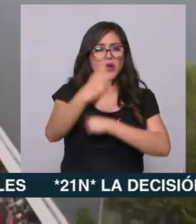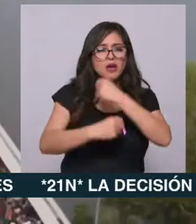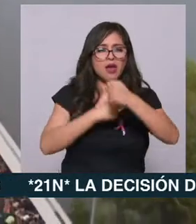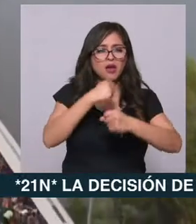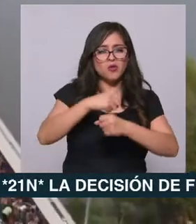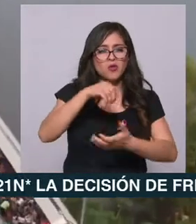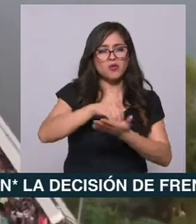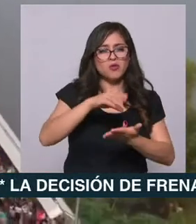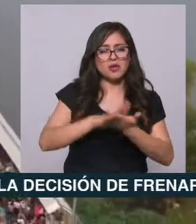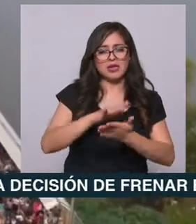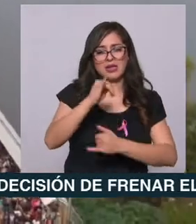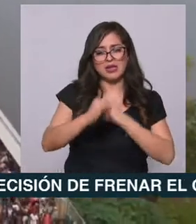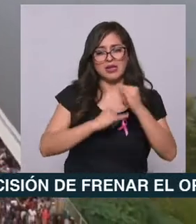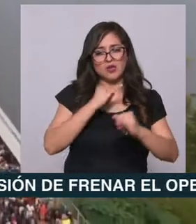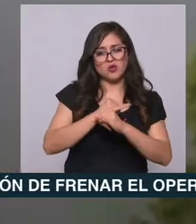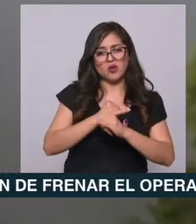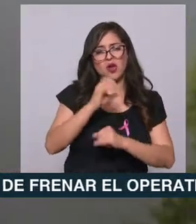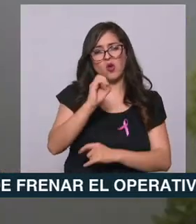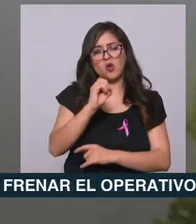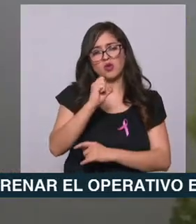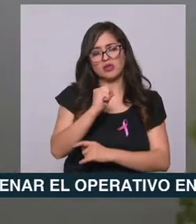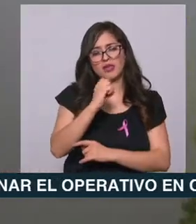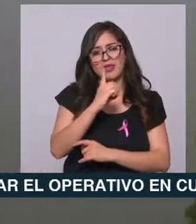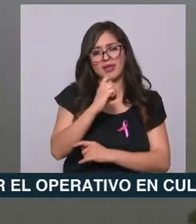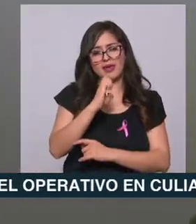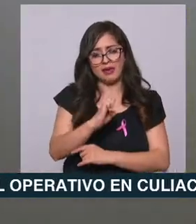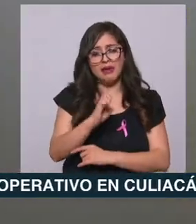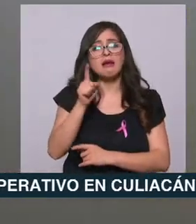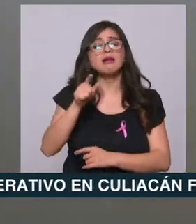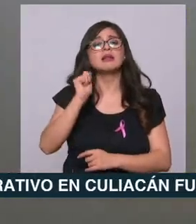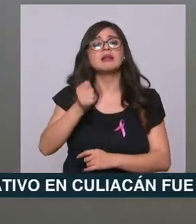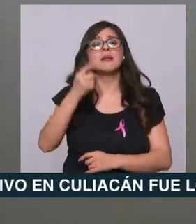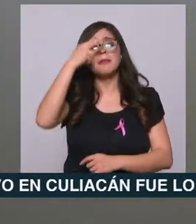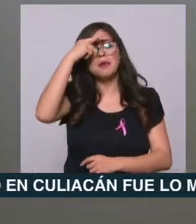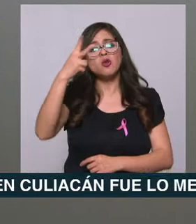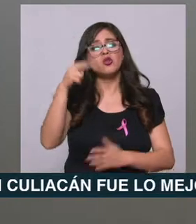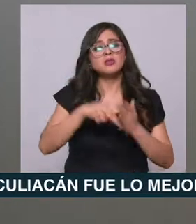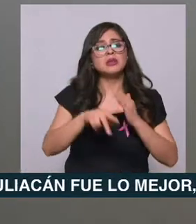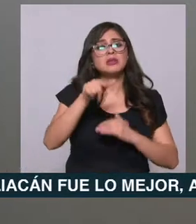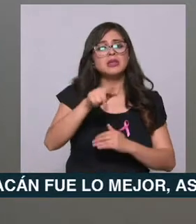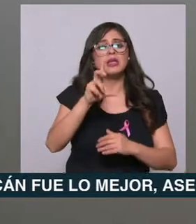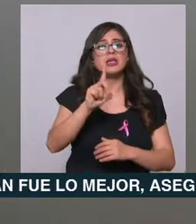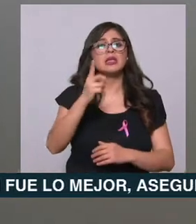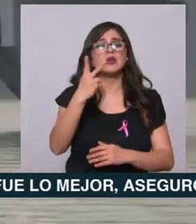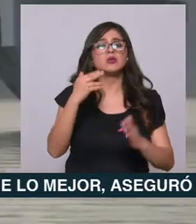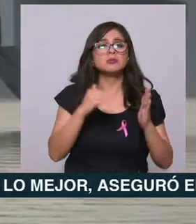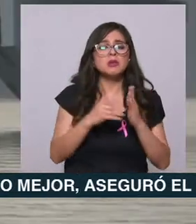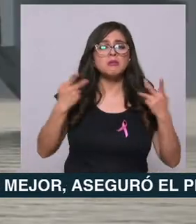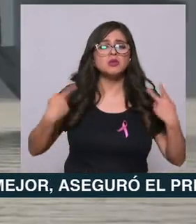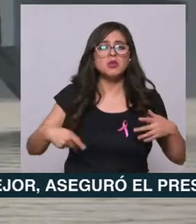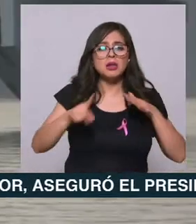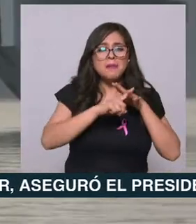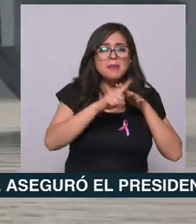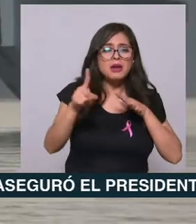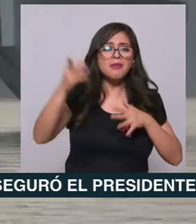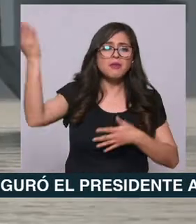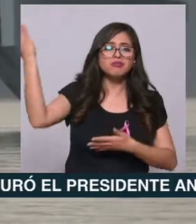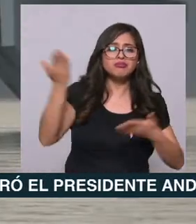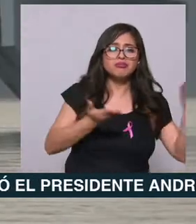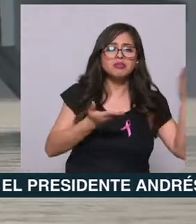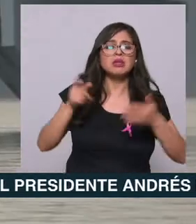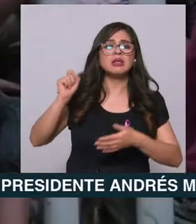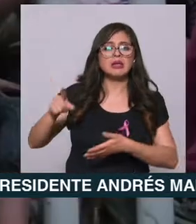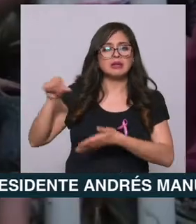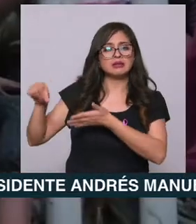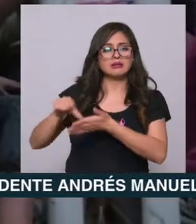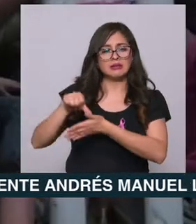Migración Internacional 2019 de la OCDE, México recibió en 2017 a 32,000 migrantes provenientes principalmente de